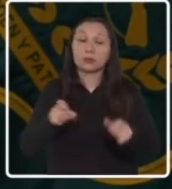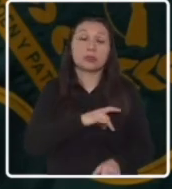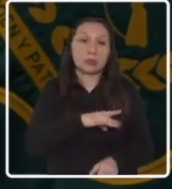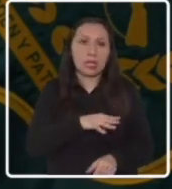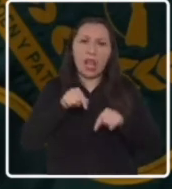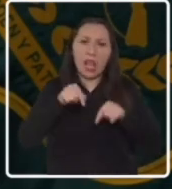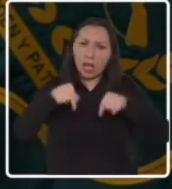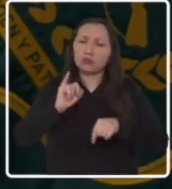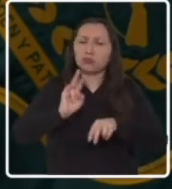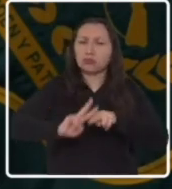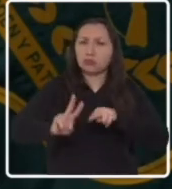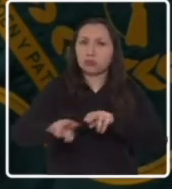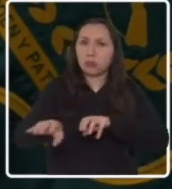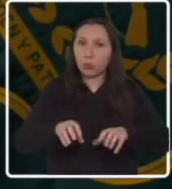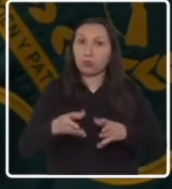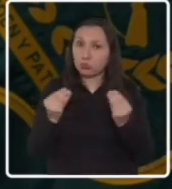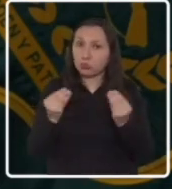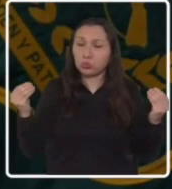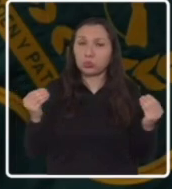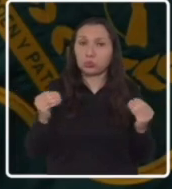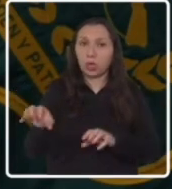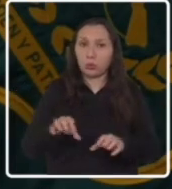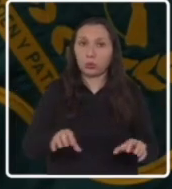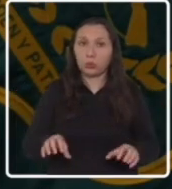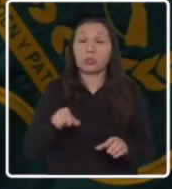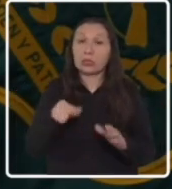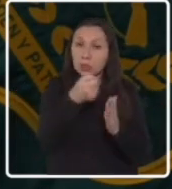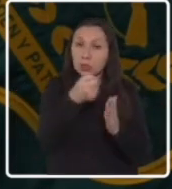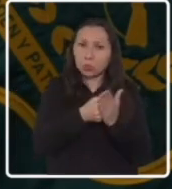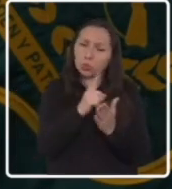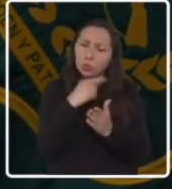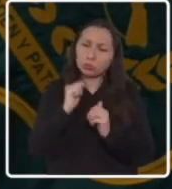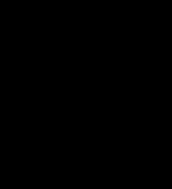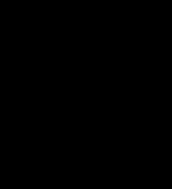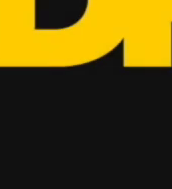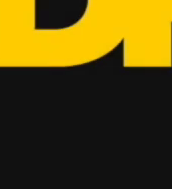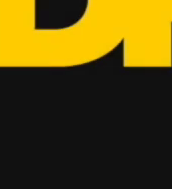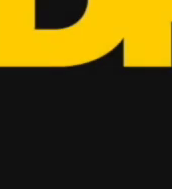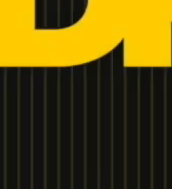están haciendo cosas, muchas cosas. Y esta batalla la vamos a ganar.